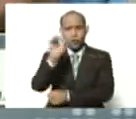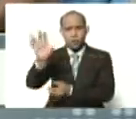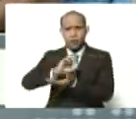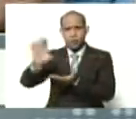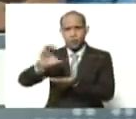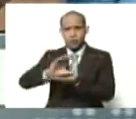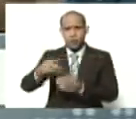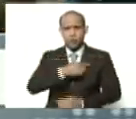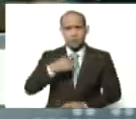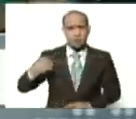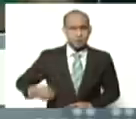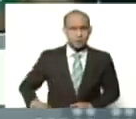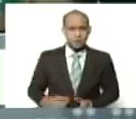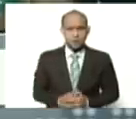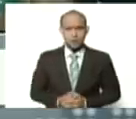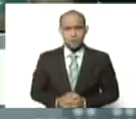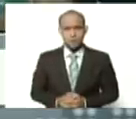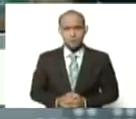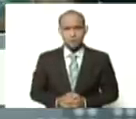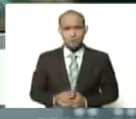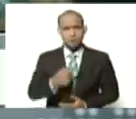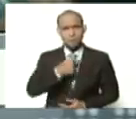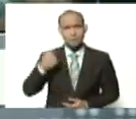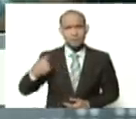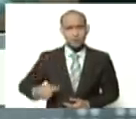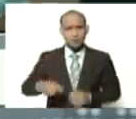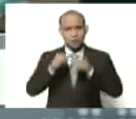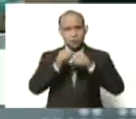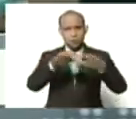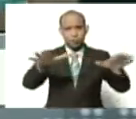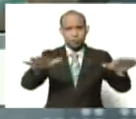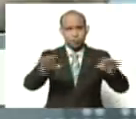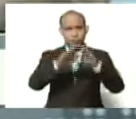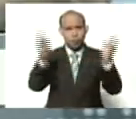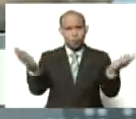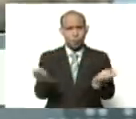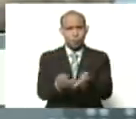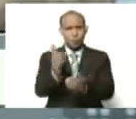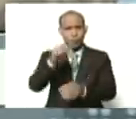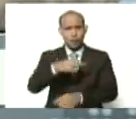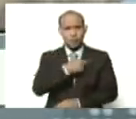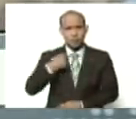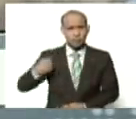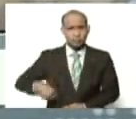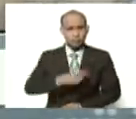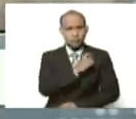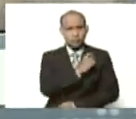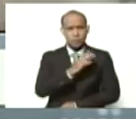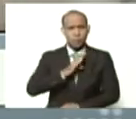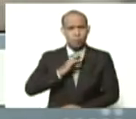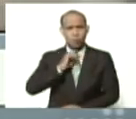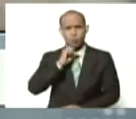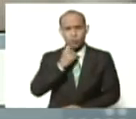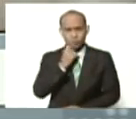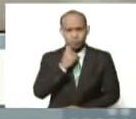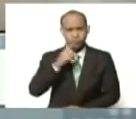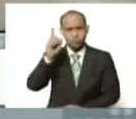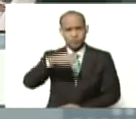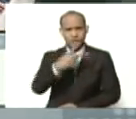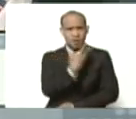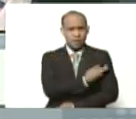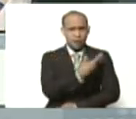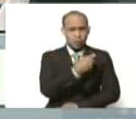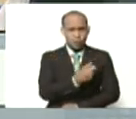Impresionante la China. Está llevando vacunas al mundo entero, hasta el último rincón. Rusia, más de